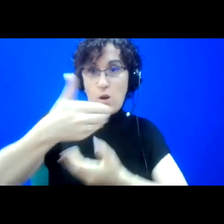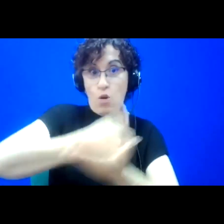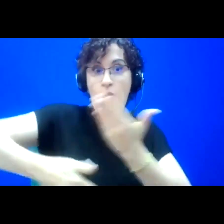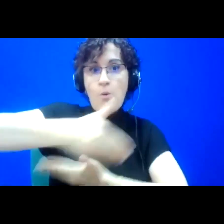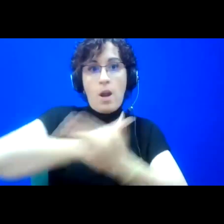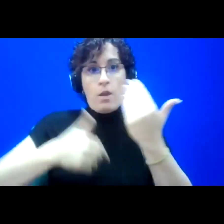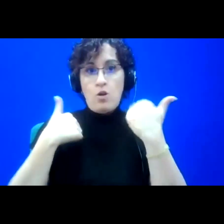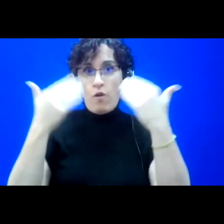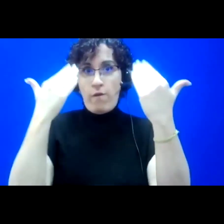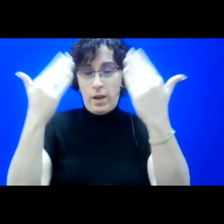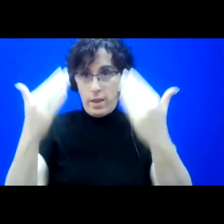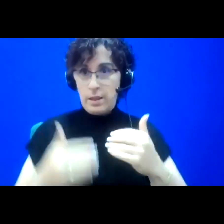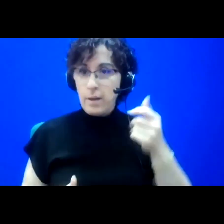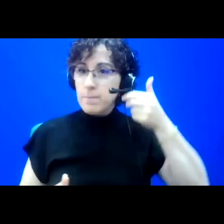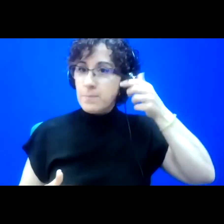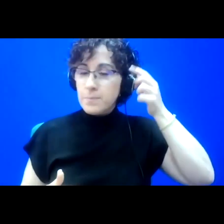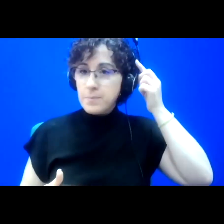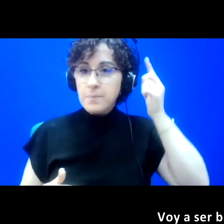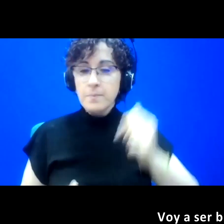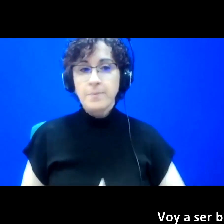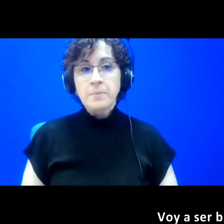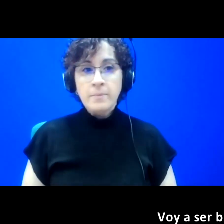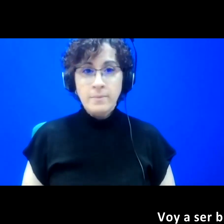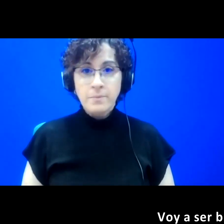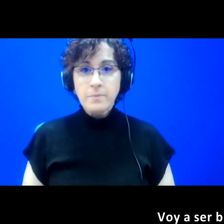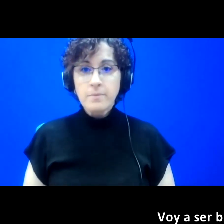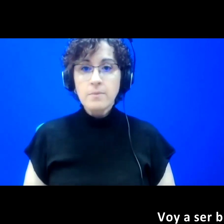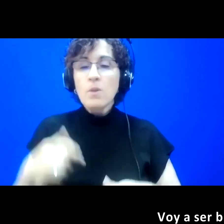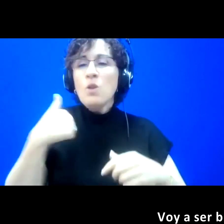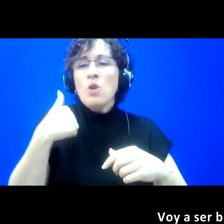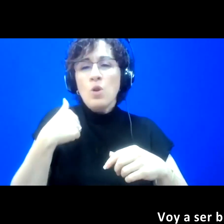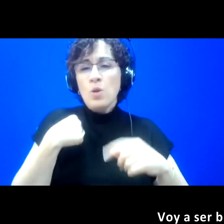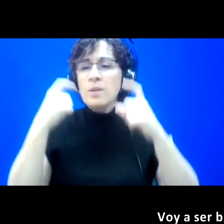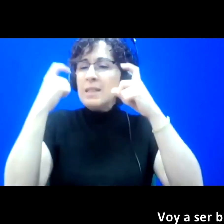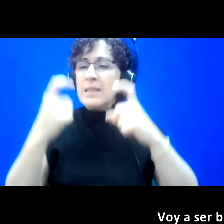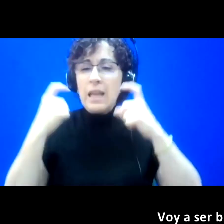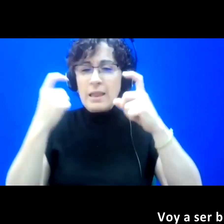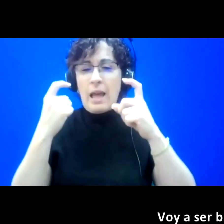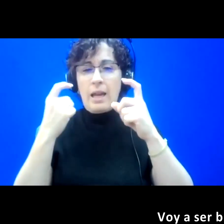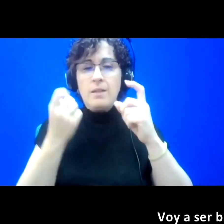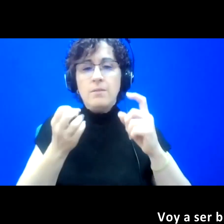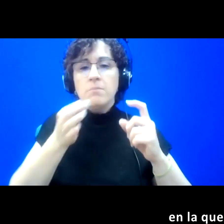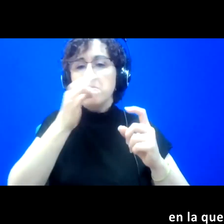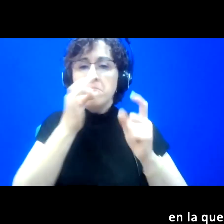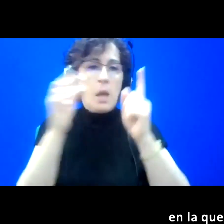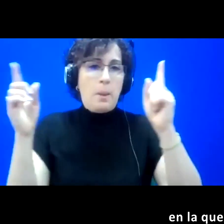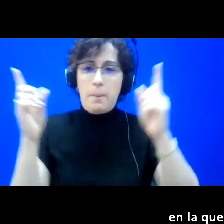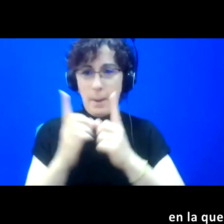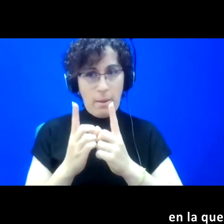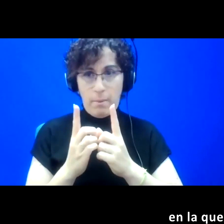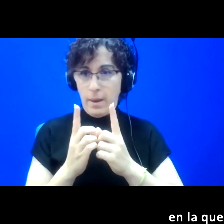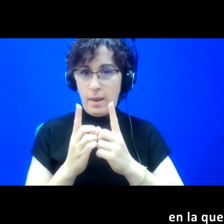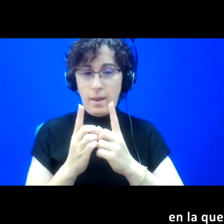presentación hoy. Voy a ser breve, voy a hacer una breve intervención en la que básicamente voy